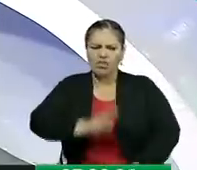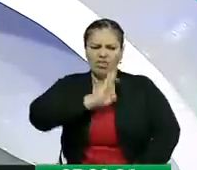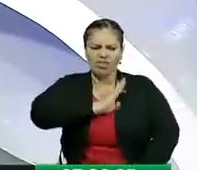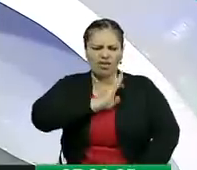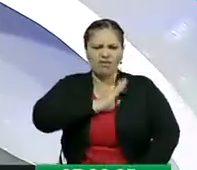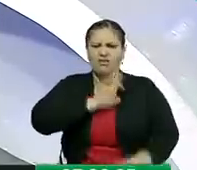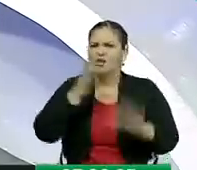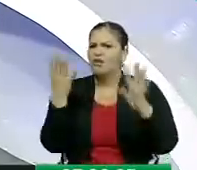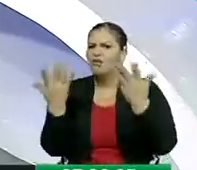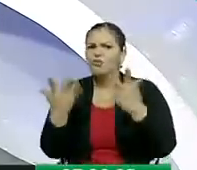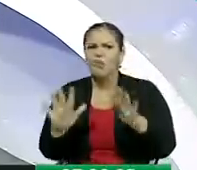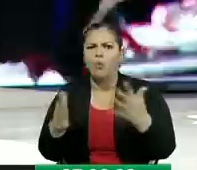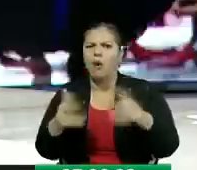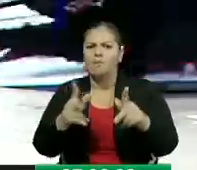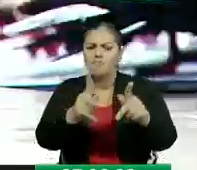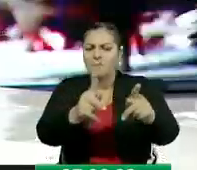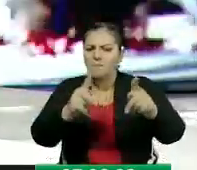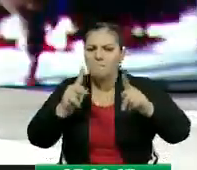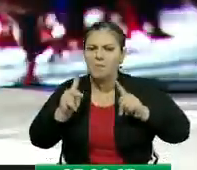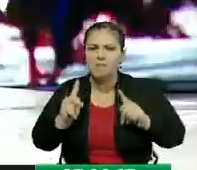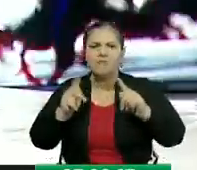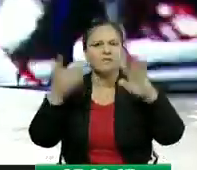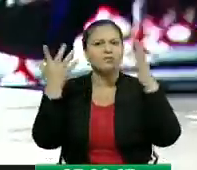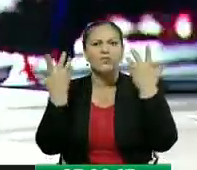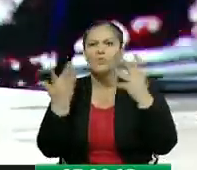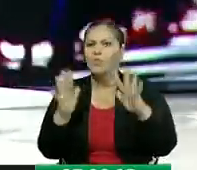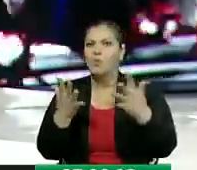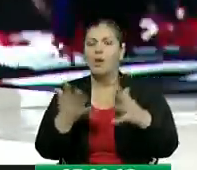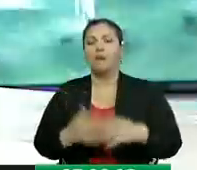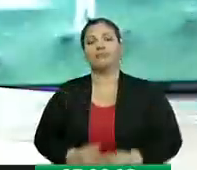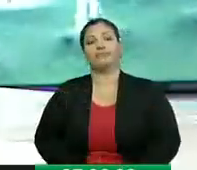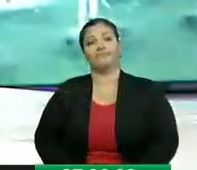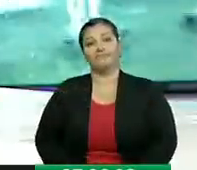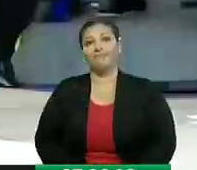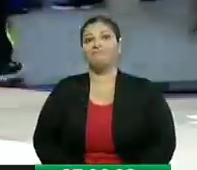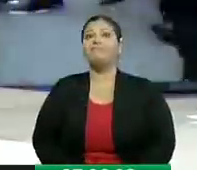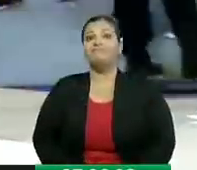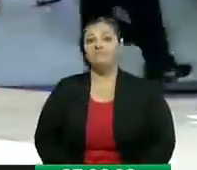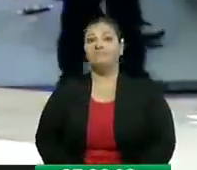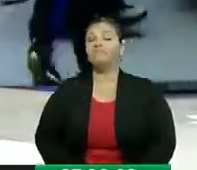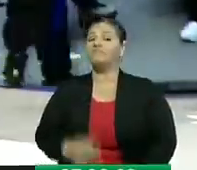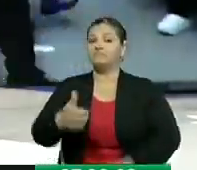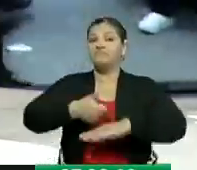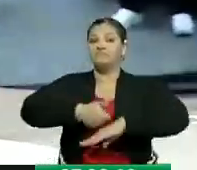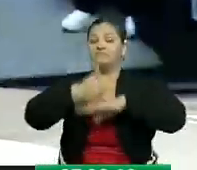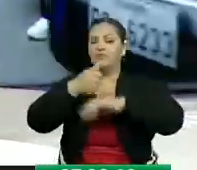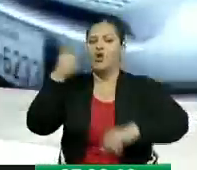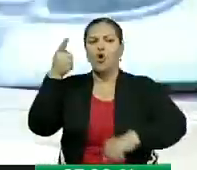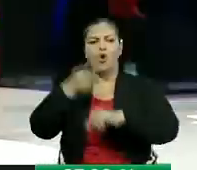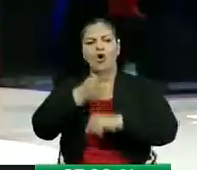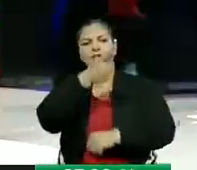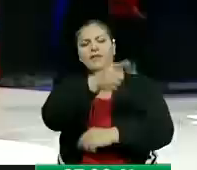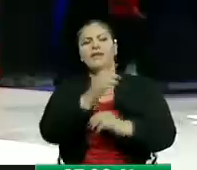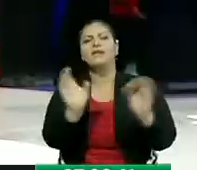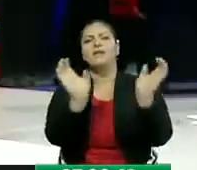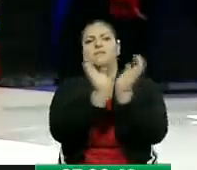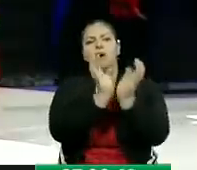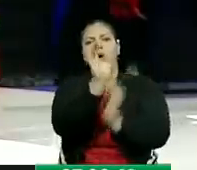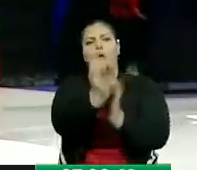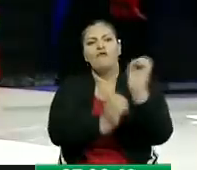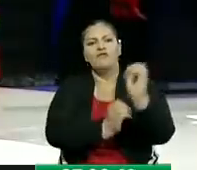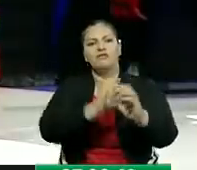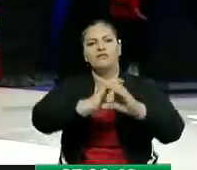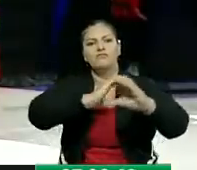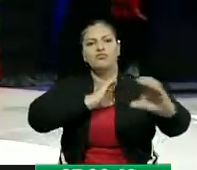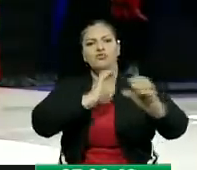este accidente que desgraciadamente, como ya lo hemos dicho, provocó la muerte de nuestros compatriotas. Pablo